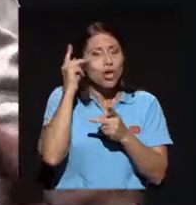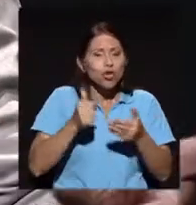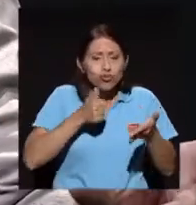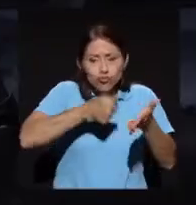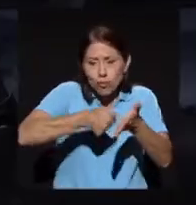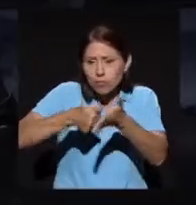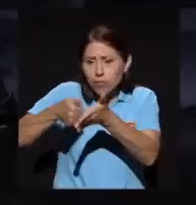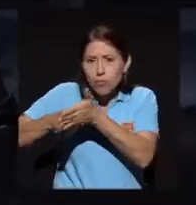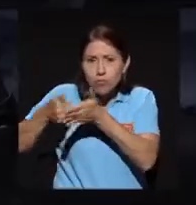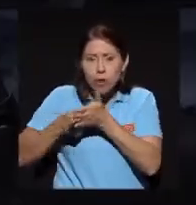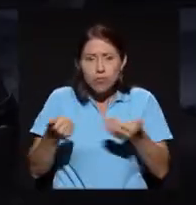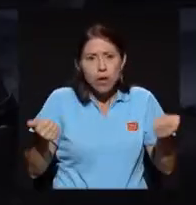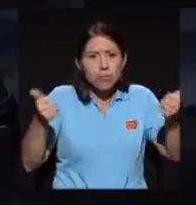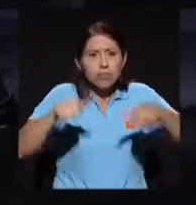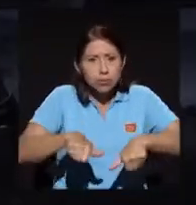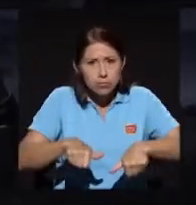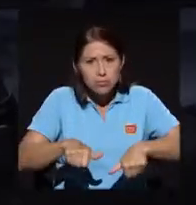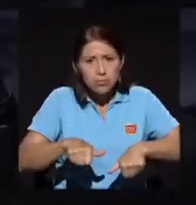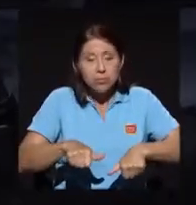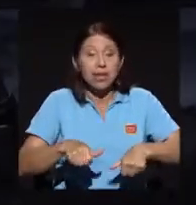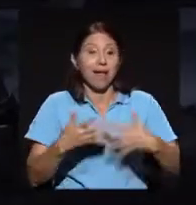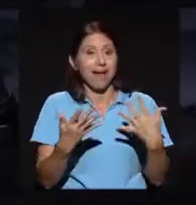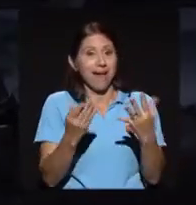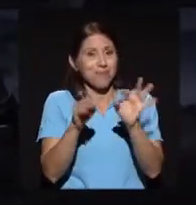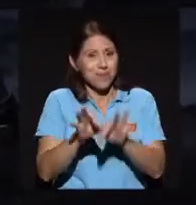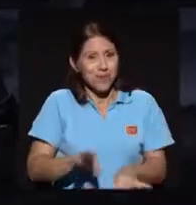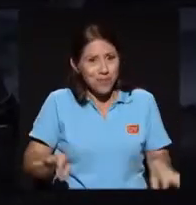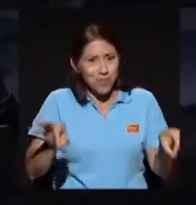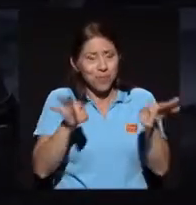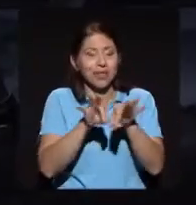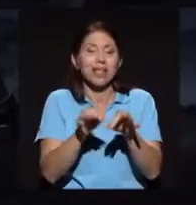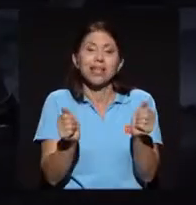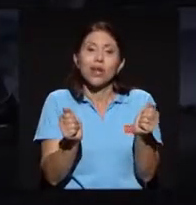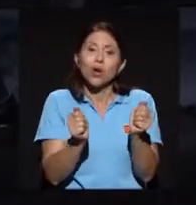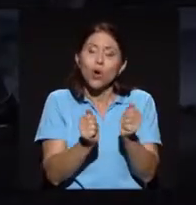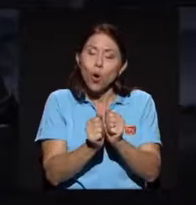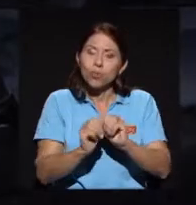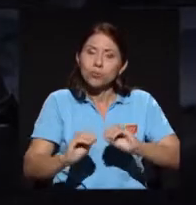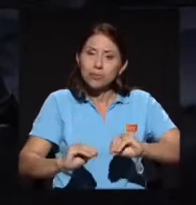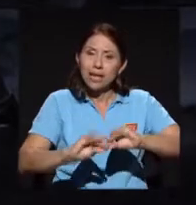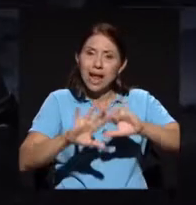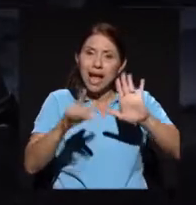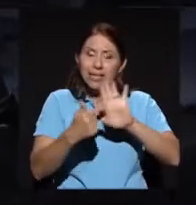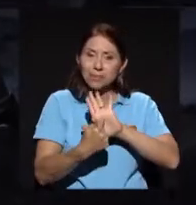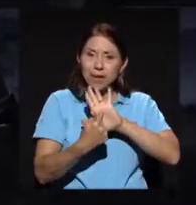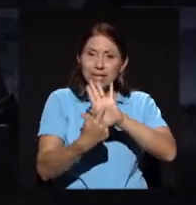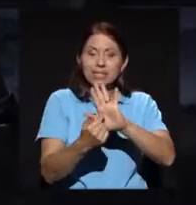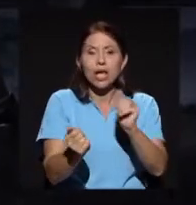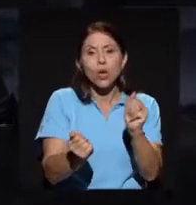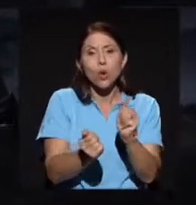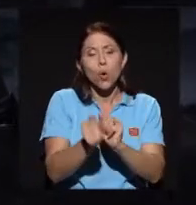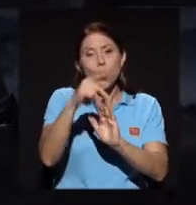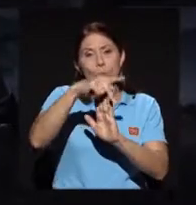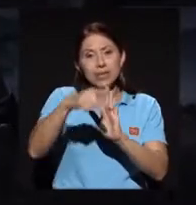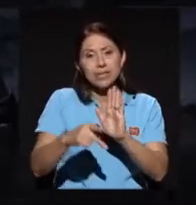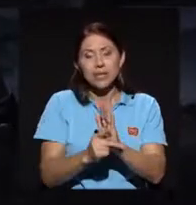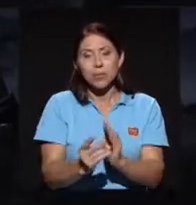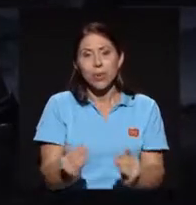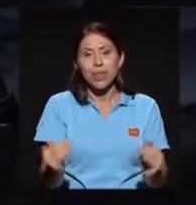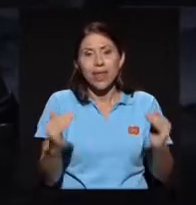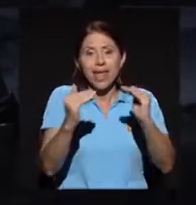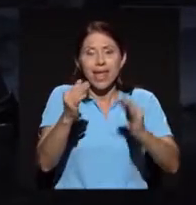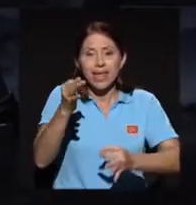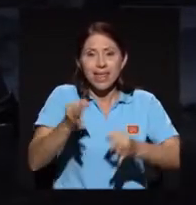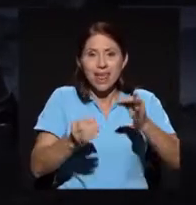poniéndole esa colilla muy importante con un alto estándar de transparencia y con un principio de equidad social